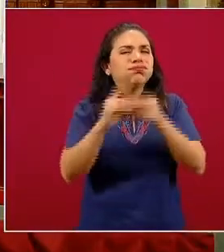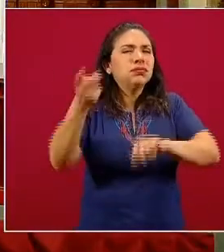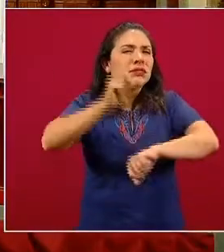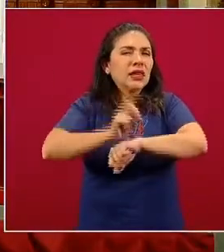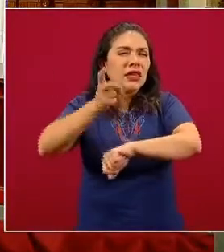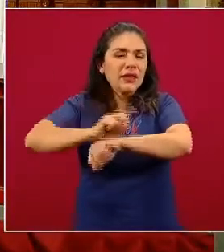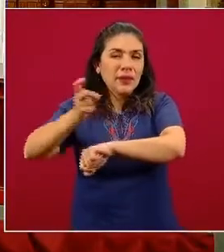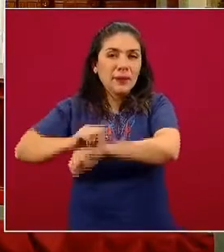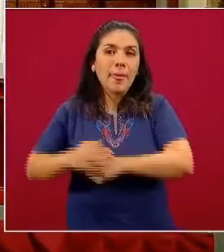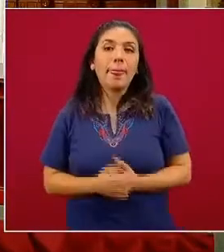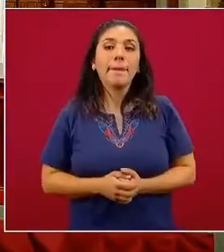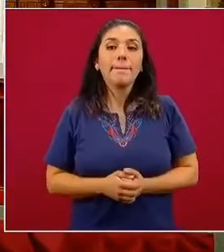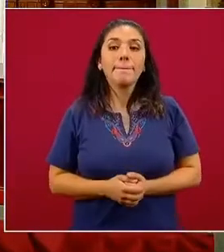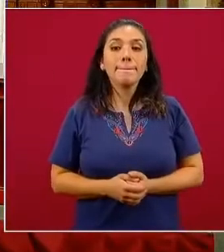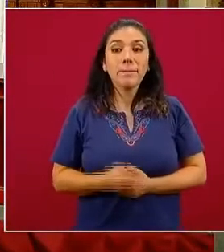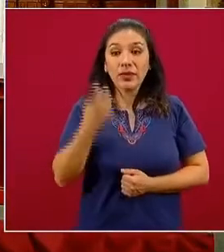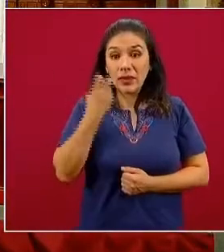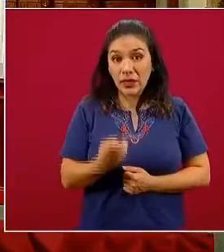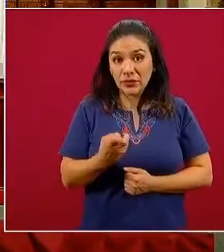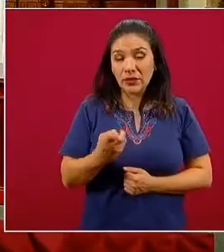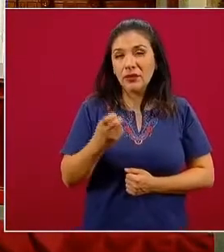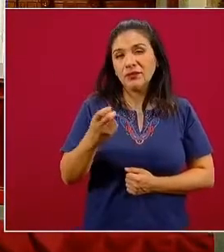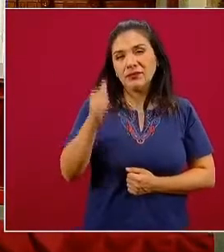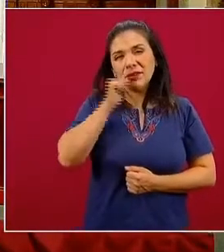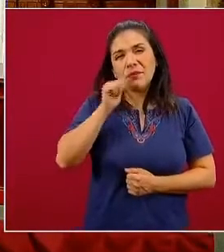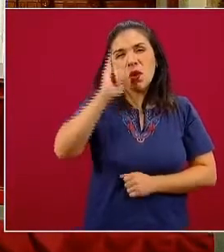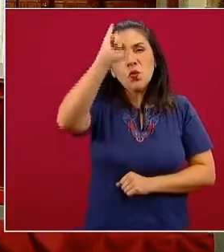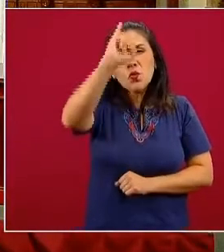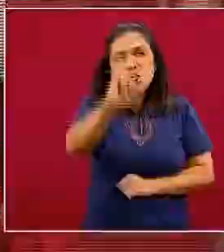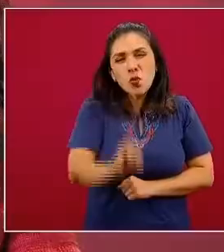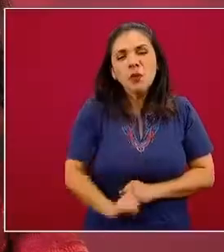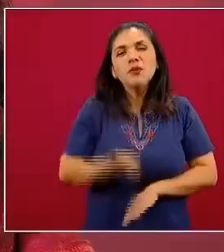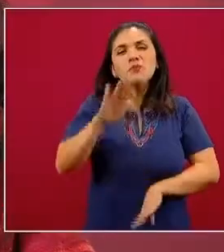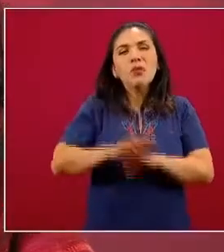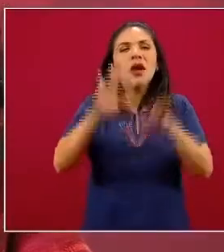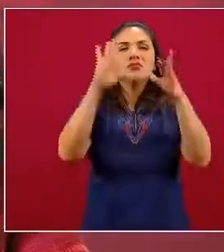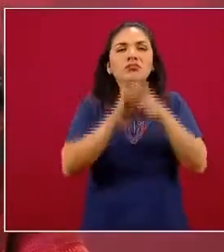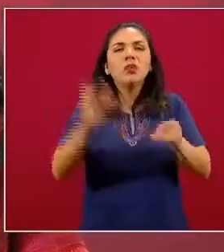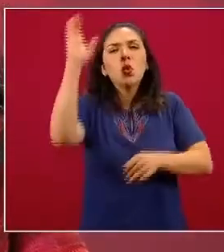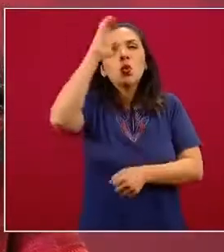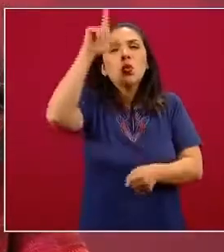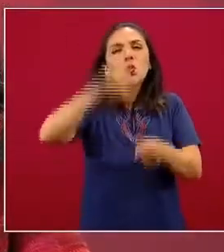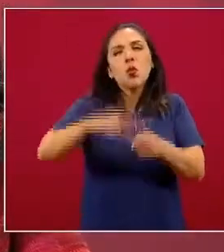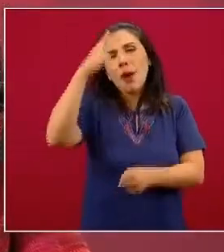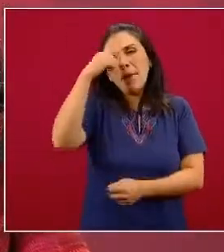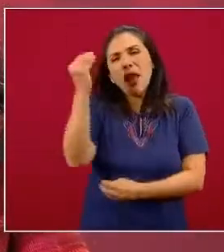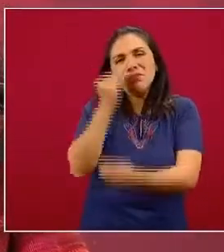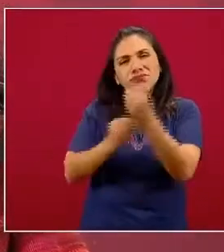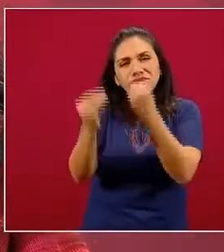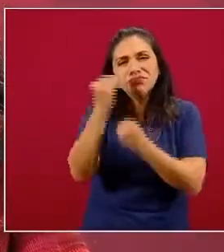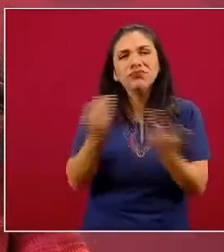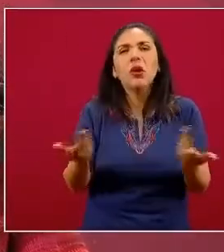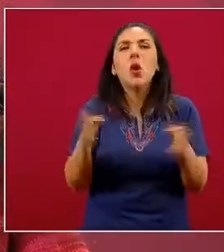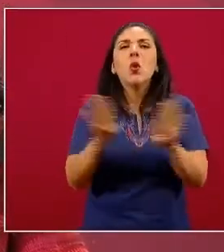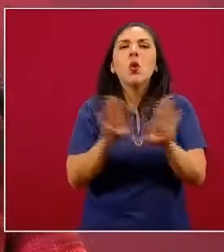día. En este espacio de los jueves normalmente se habla de cultura alimentaria, de